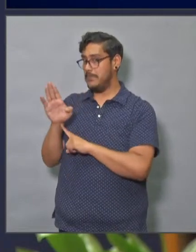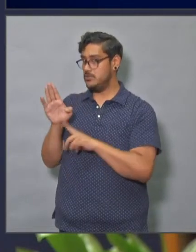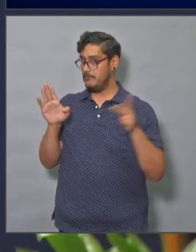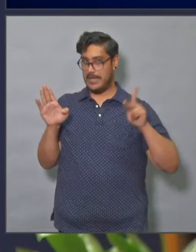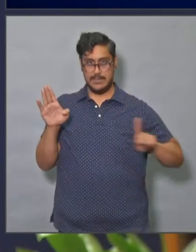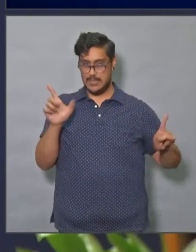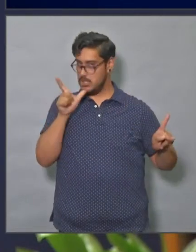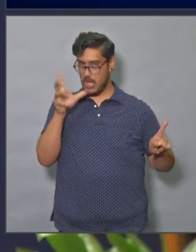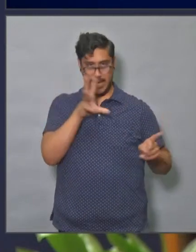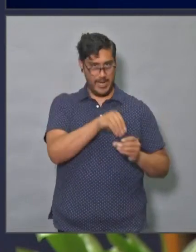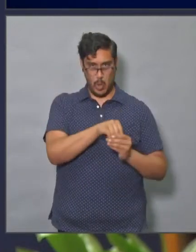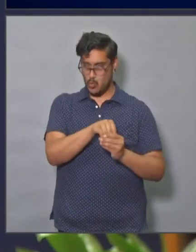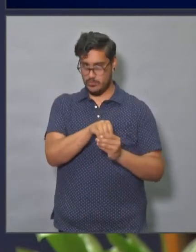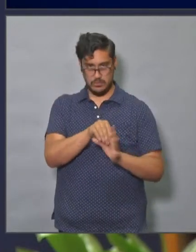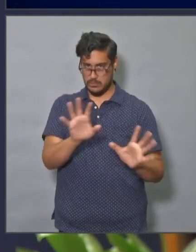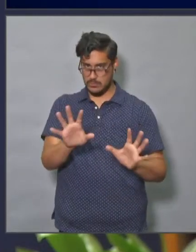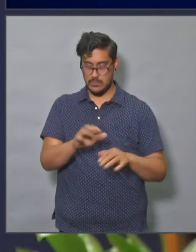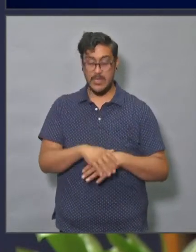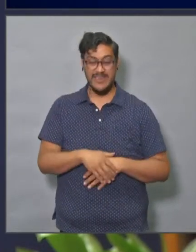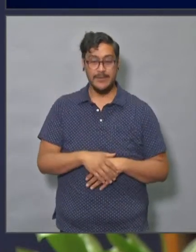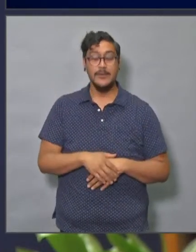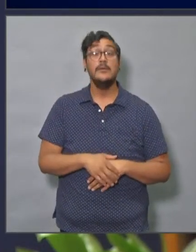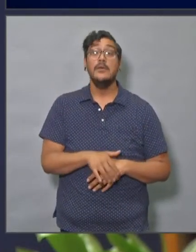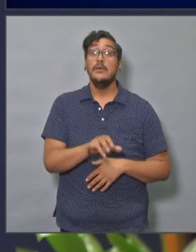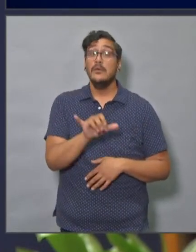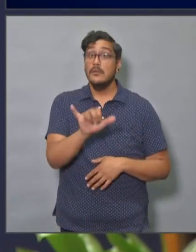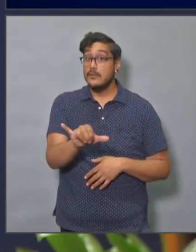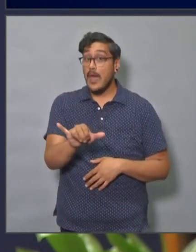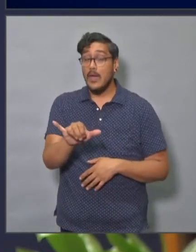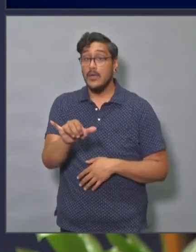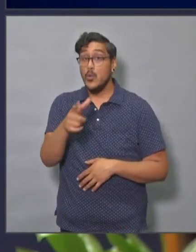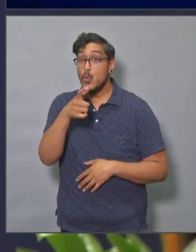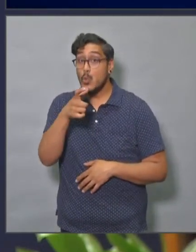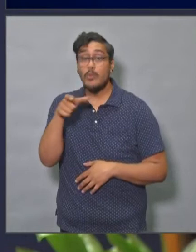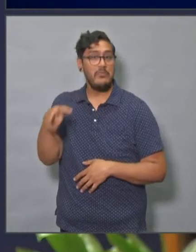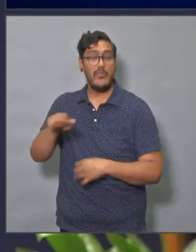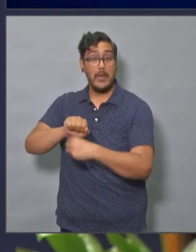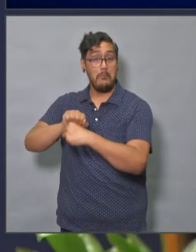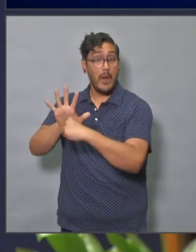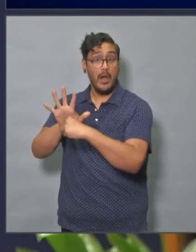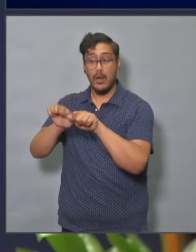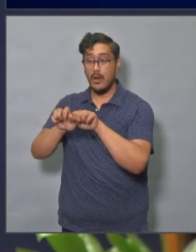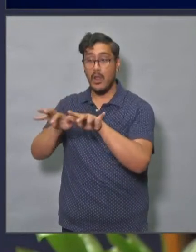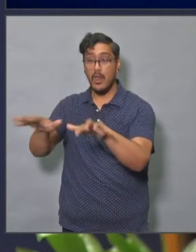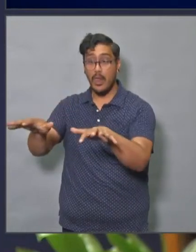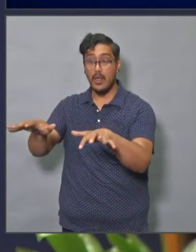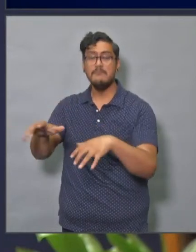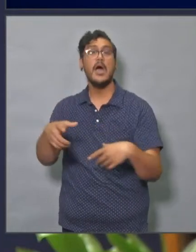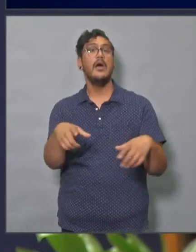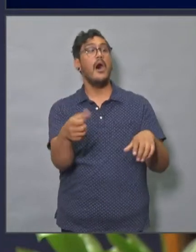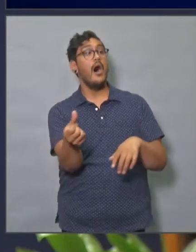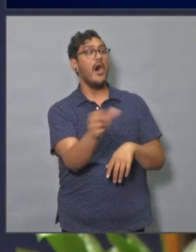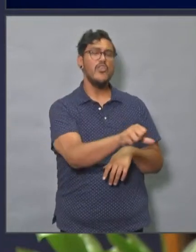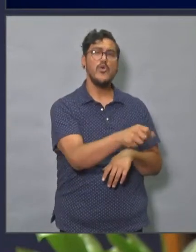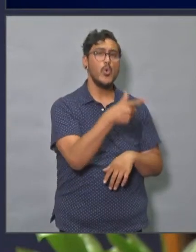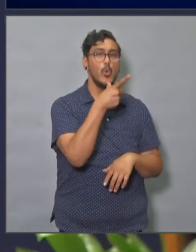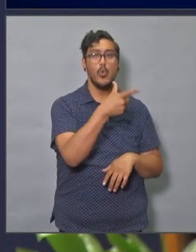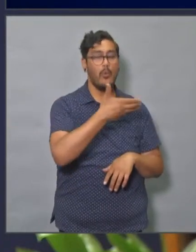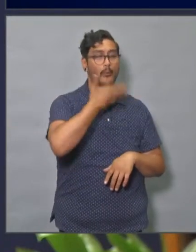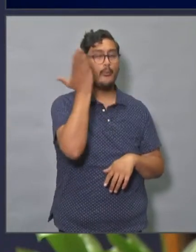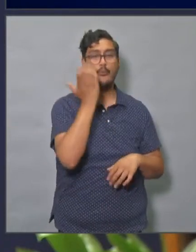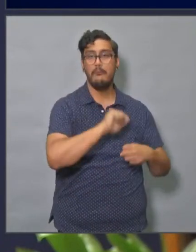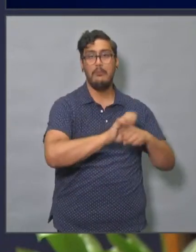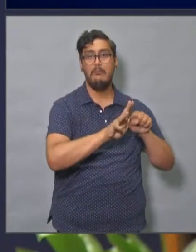Pasadena. Esto incluye instalaciones que han tenido brotes, igual que otras que no han tenido brotes.